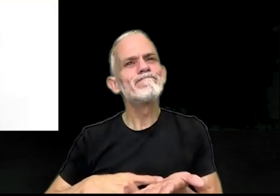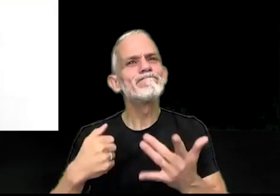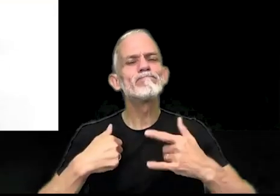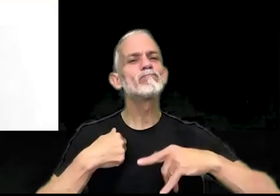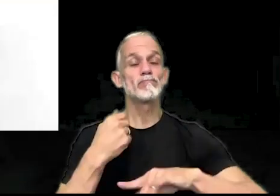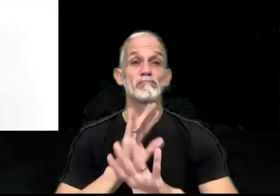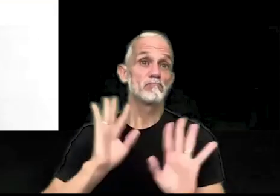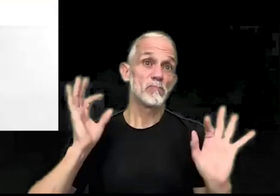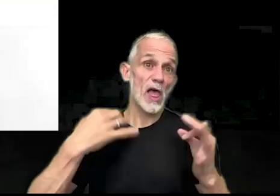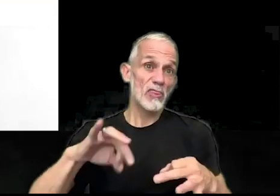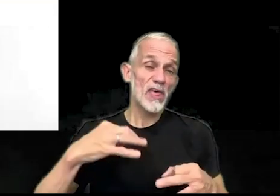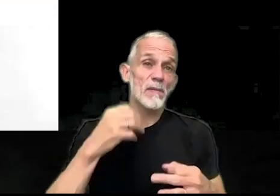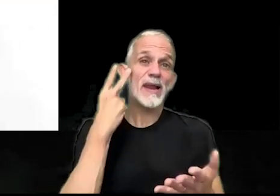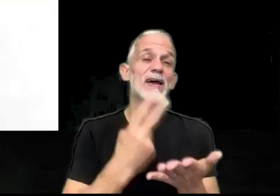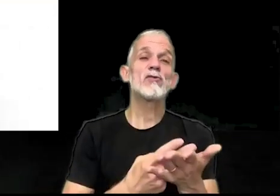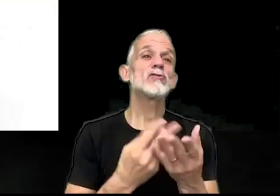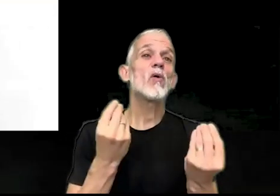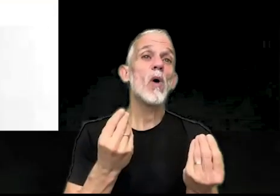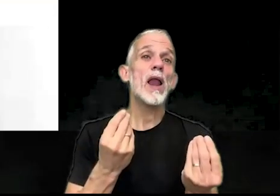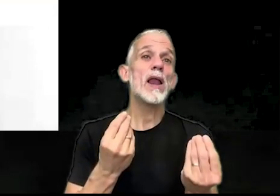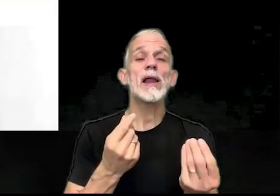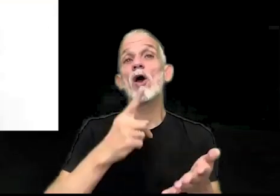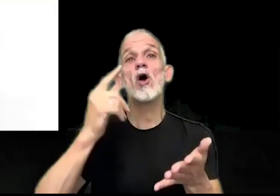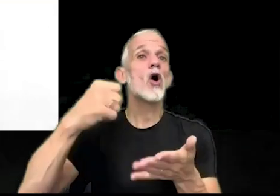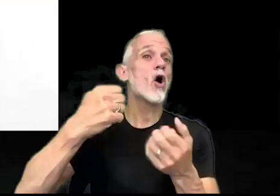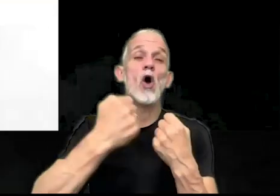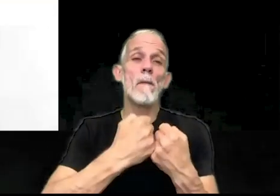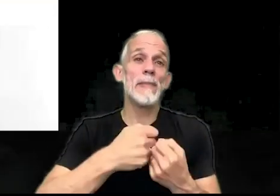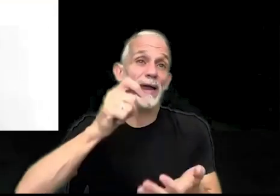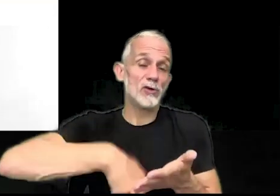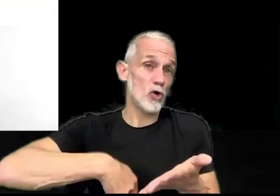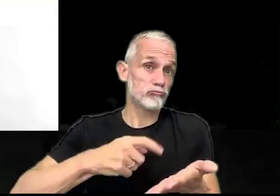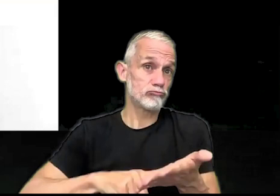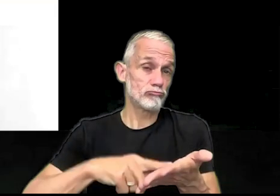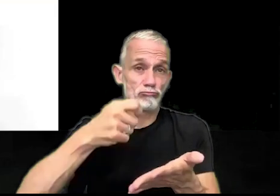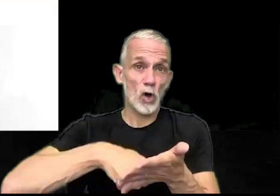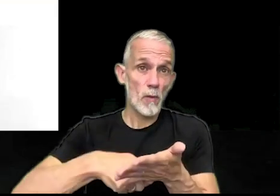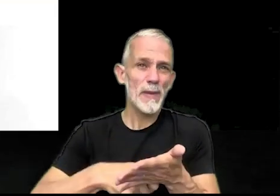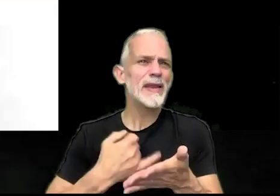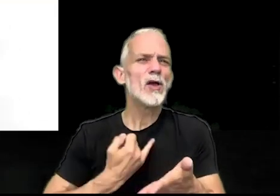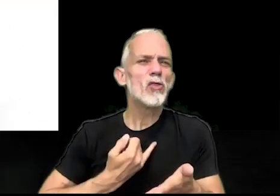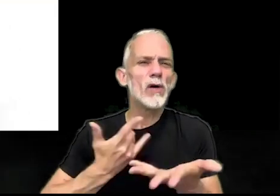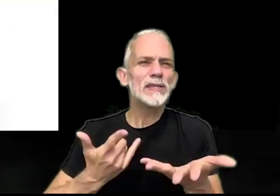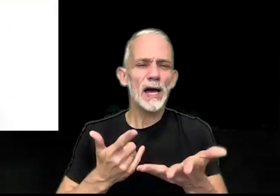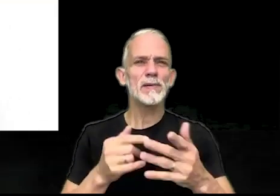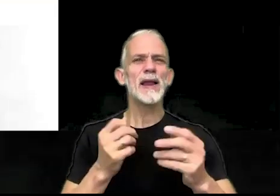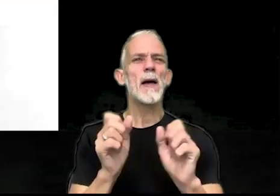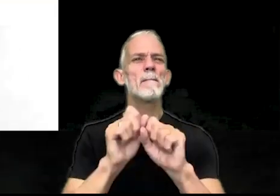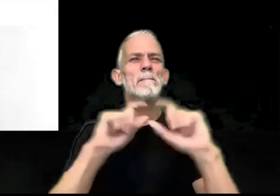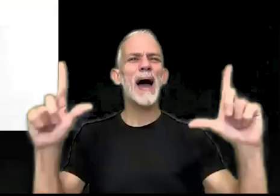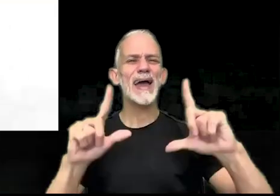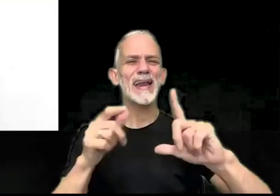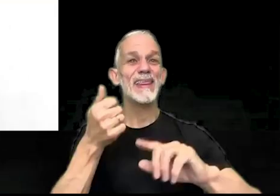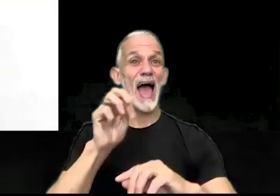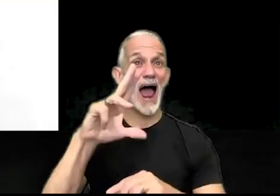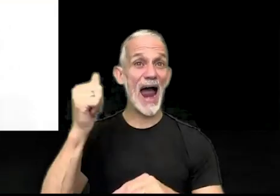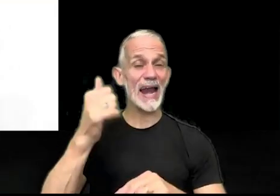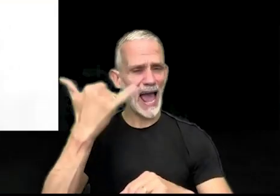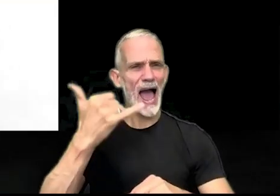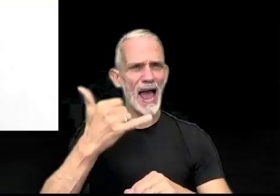se le reconozca la aplicación del convenio. Los convenios se encuentran todos en la página web de